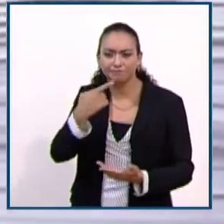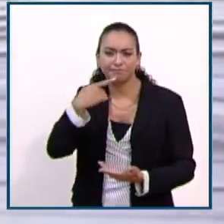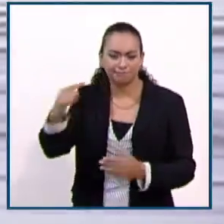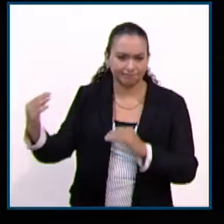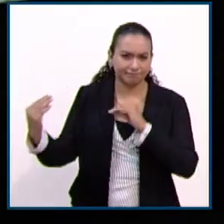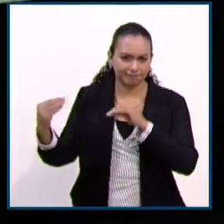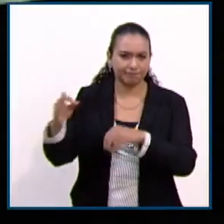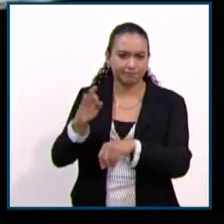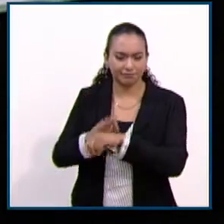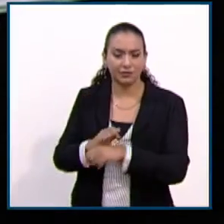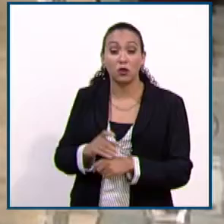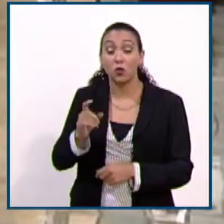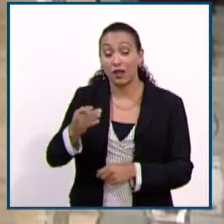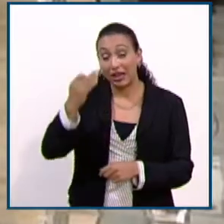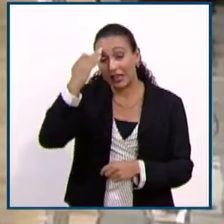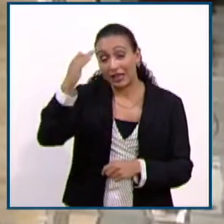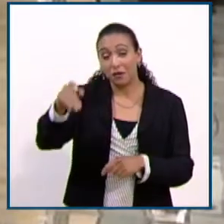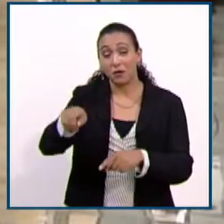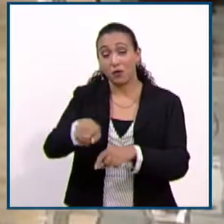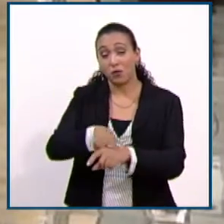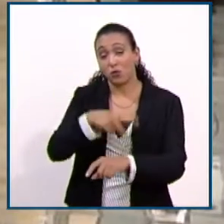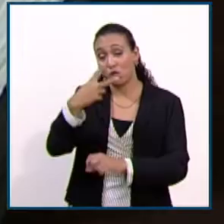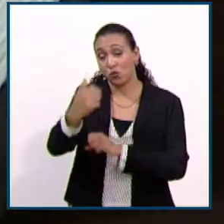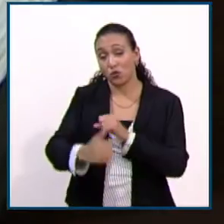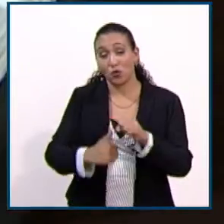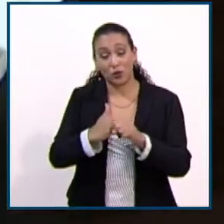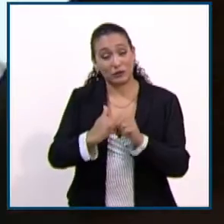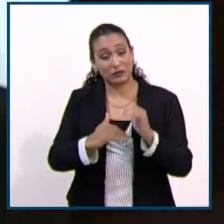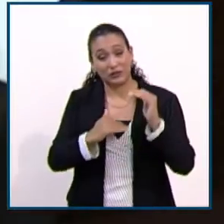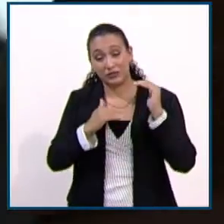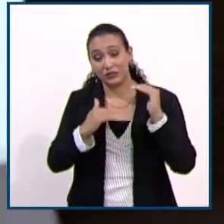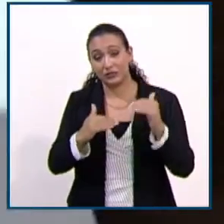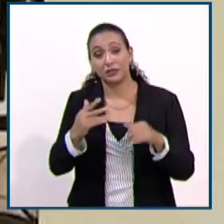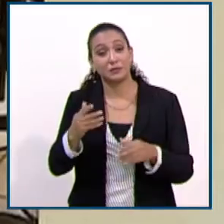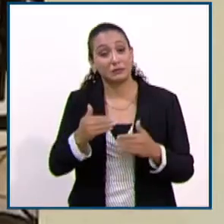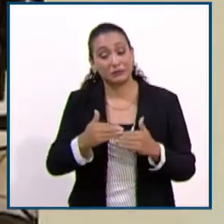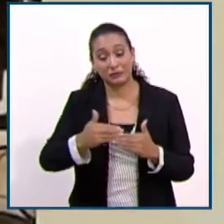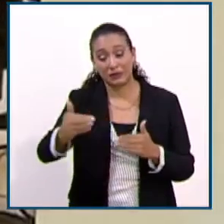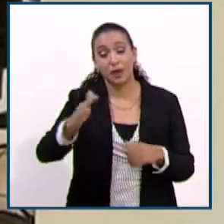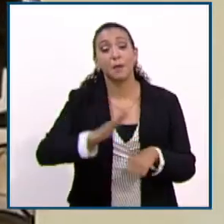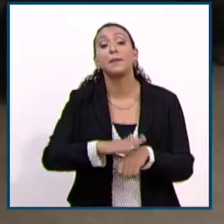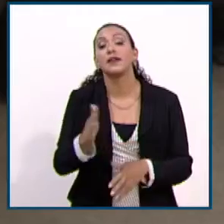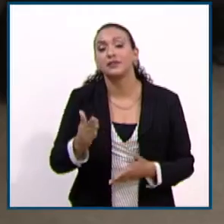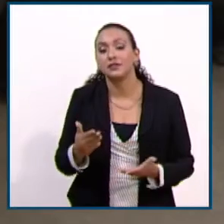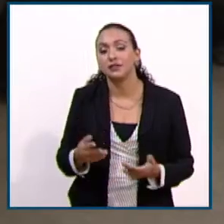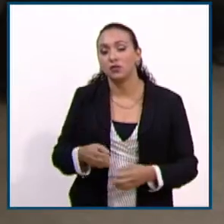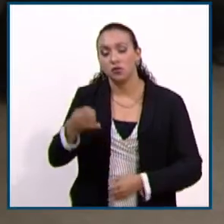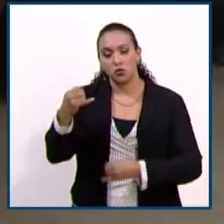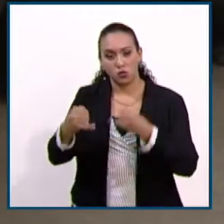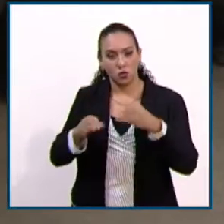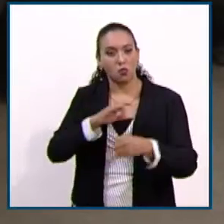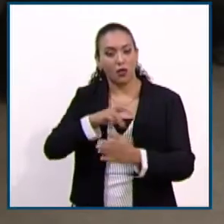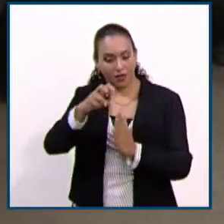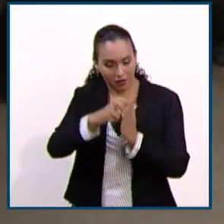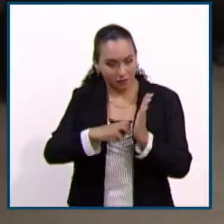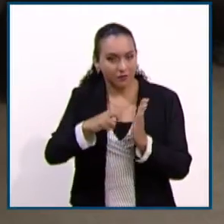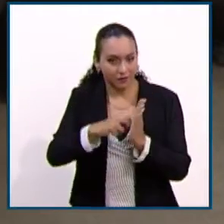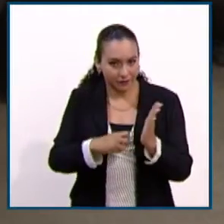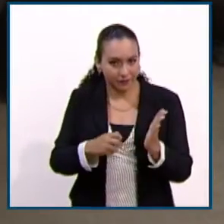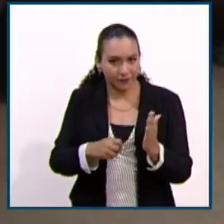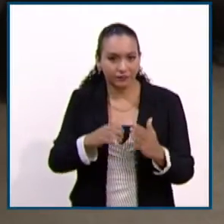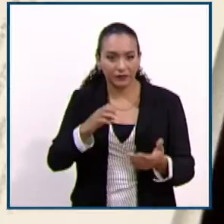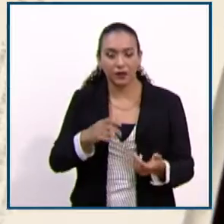que cuando dicha medida excede de 2 años, de acuerdo con un criterio de la primera sala, el juzgador puede modificarla siempre